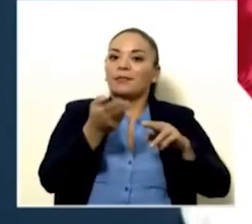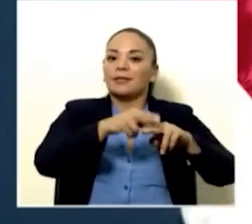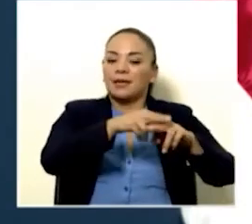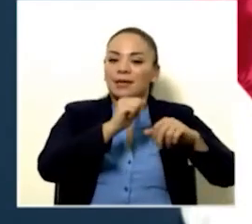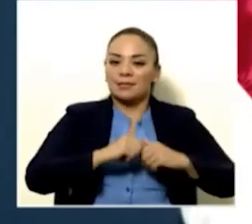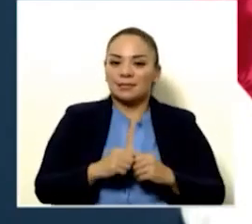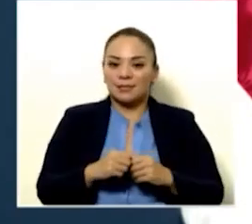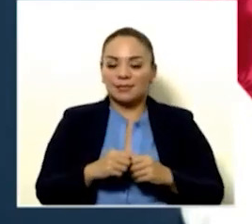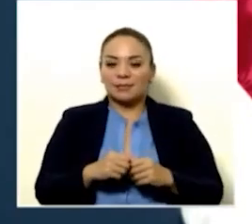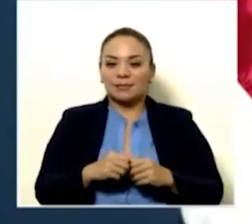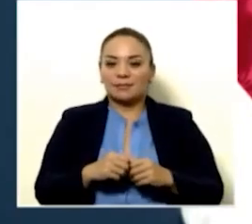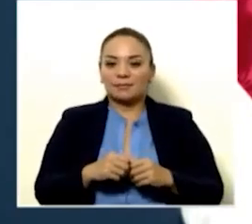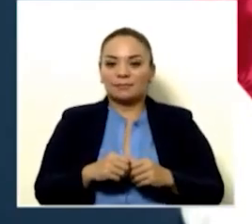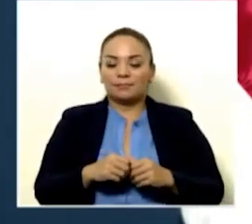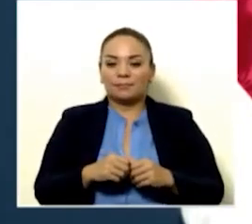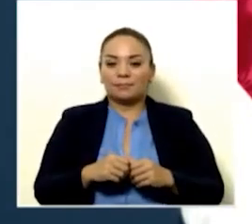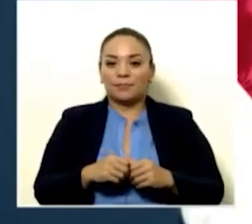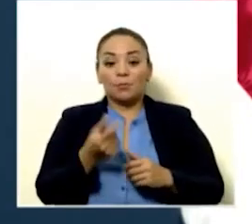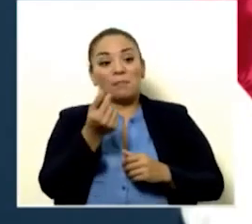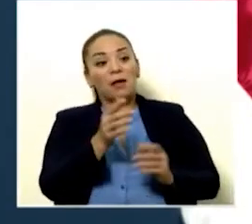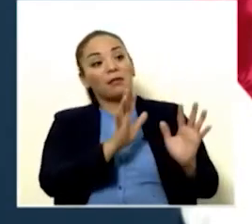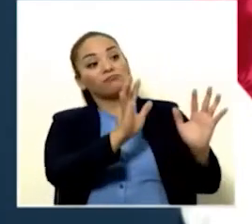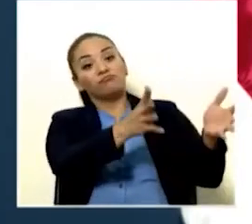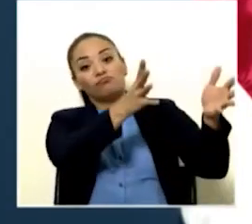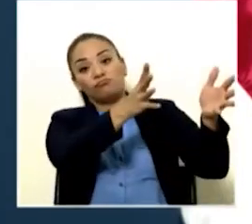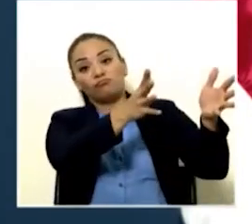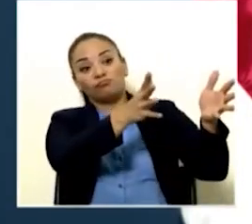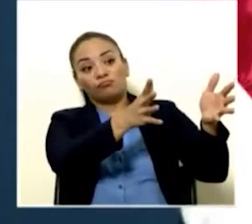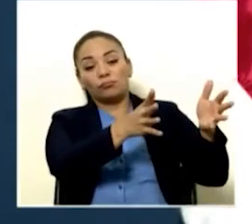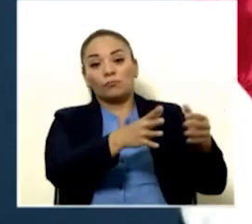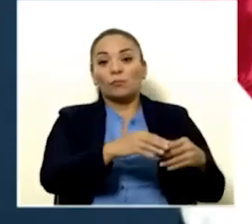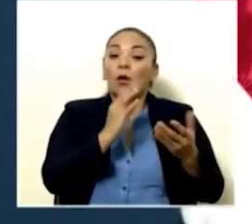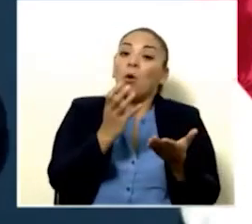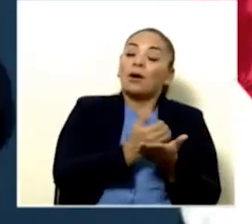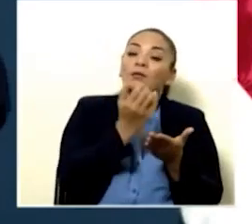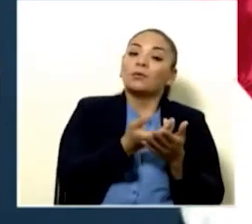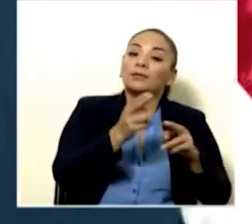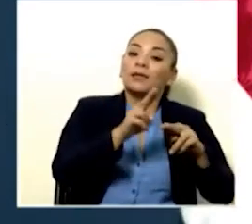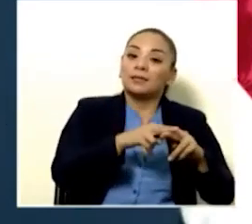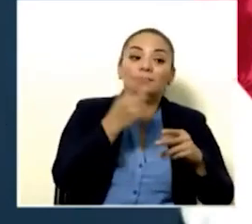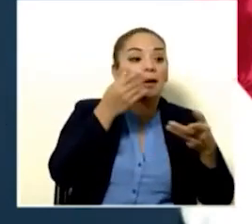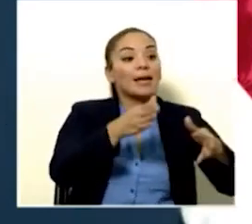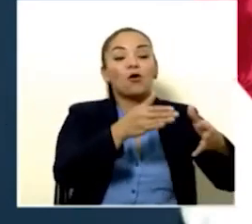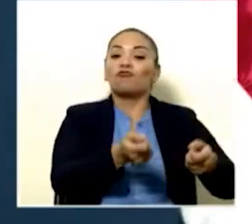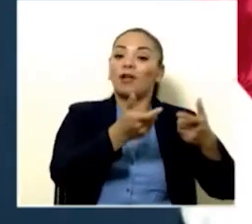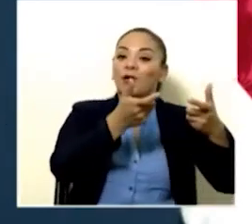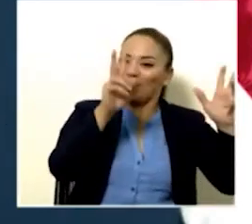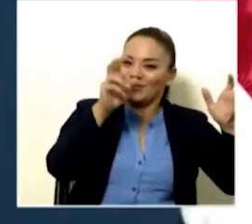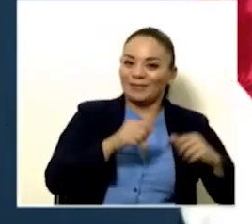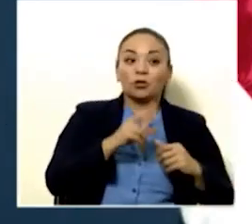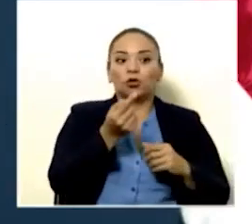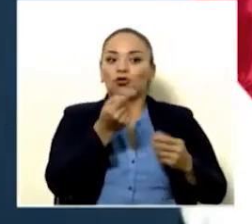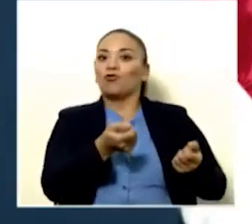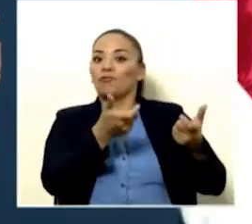intereses, porque en lugar de estar de vagabunda la plata en una cuenta o ganándole intereses al hijo rico, que no solo es